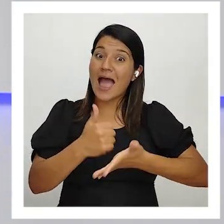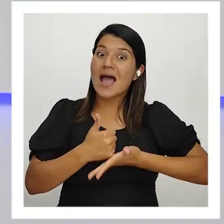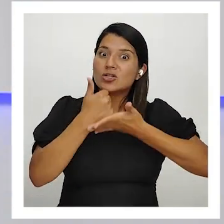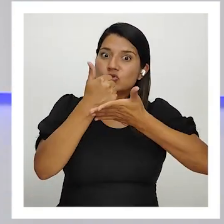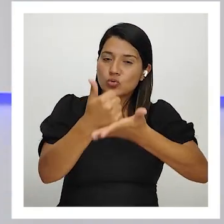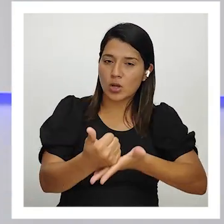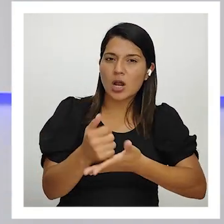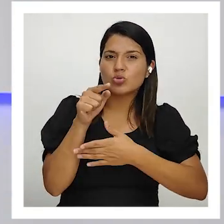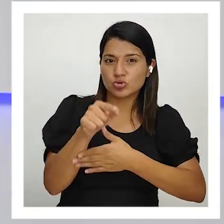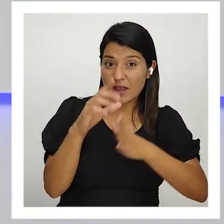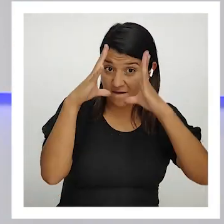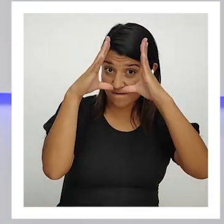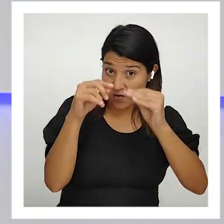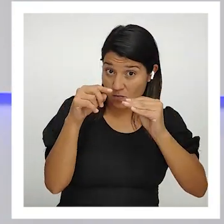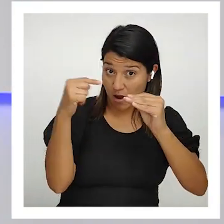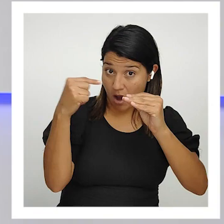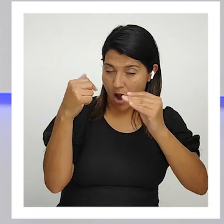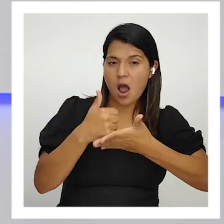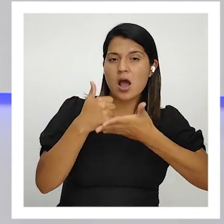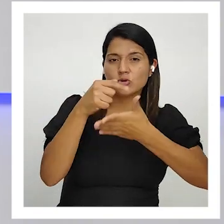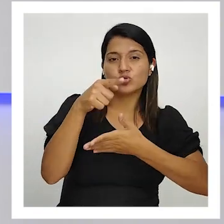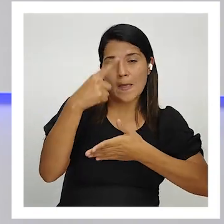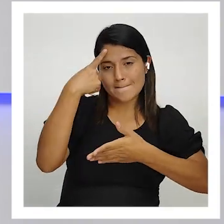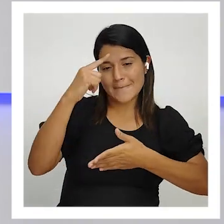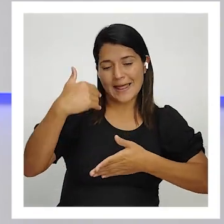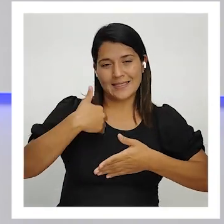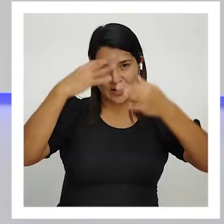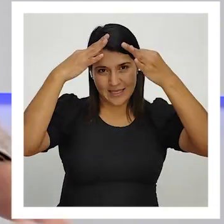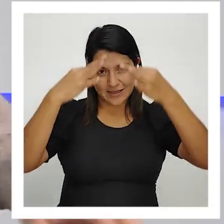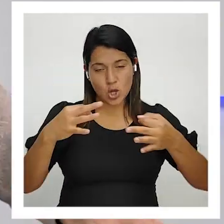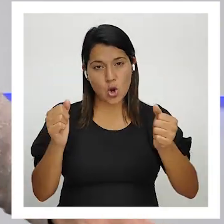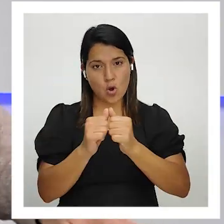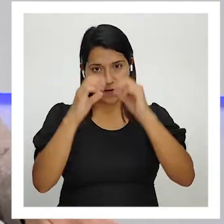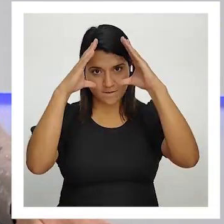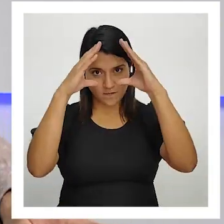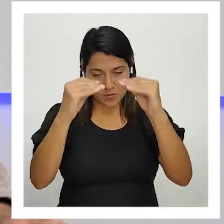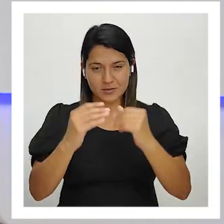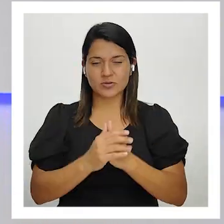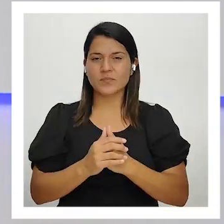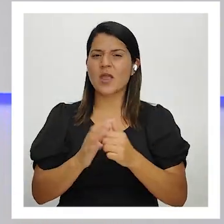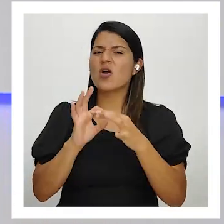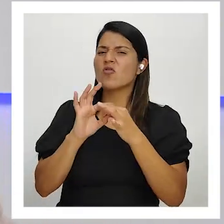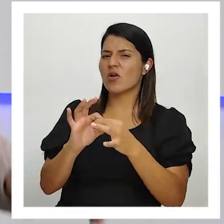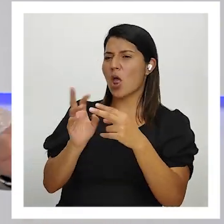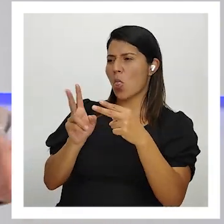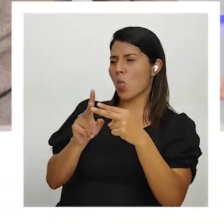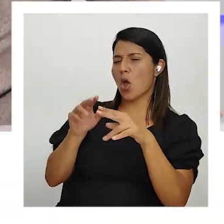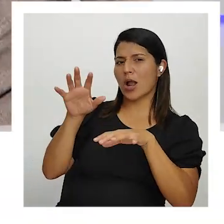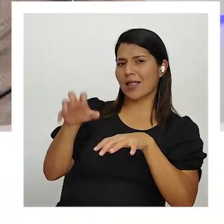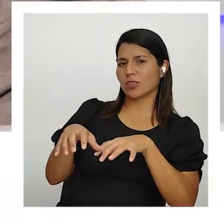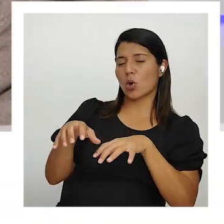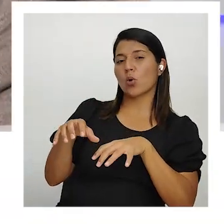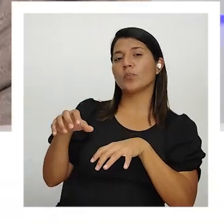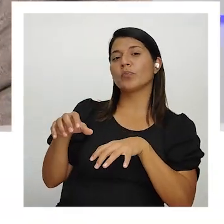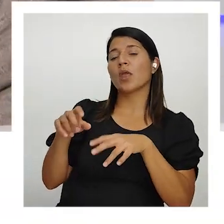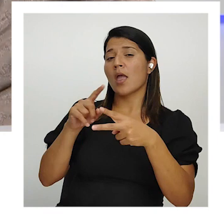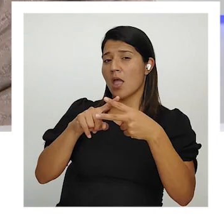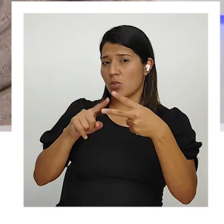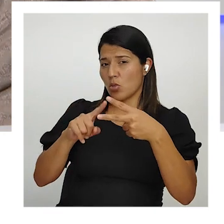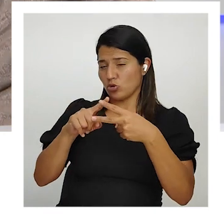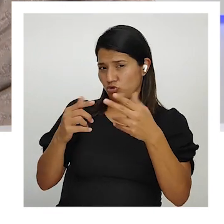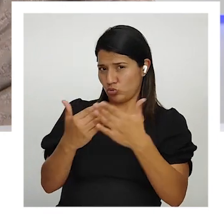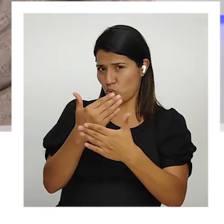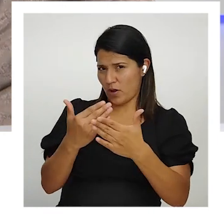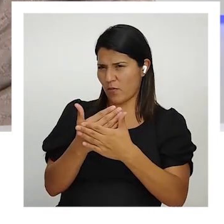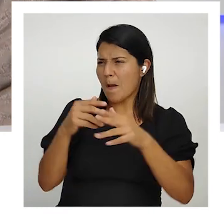básico a usted para tomar una decisión informada. Sobre esos 2 nuevos cantones, don Gustavo, hay dudas